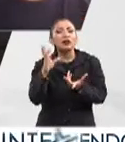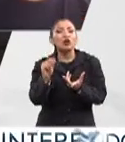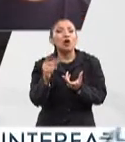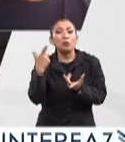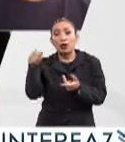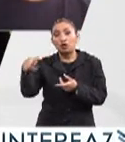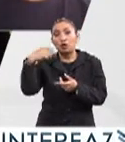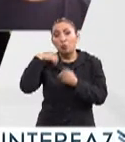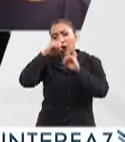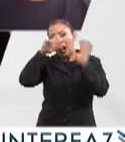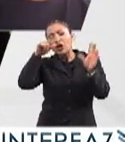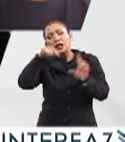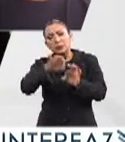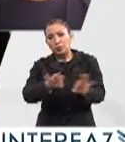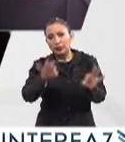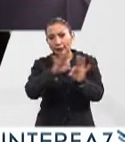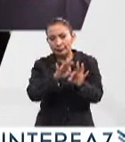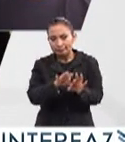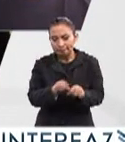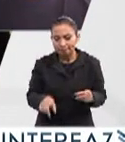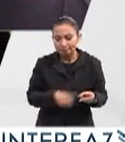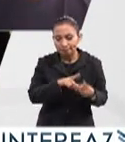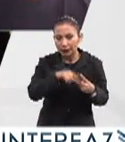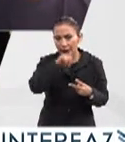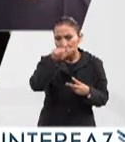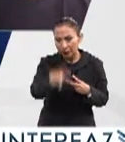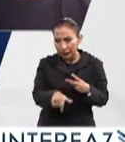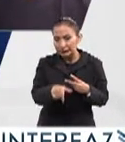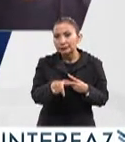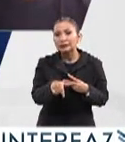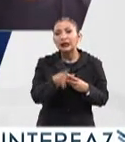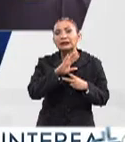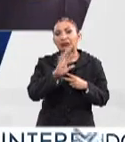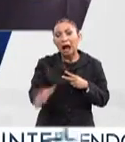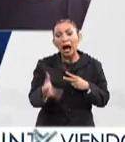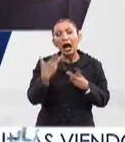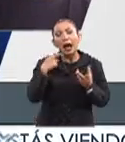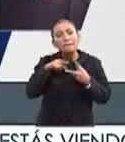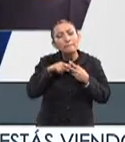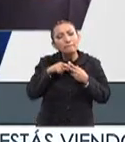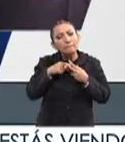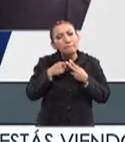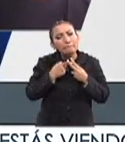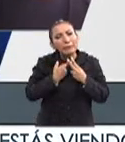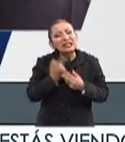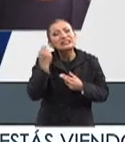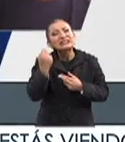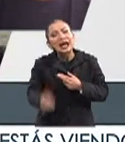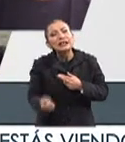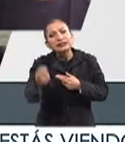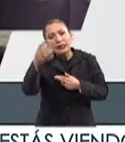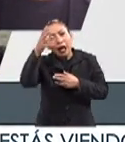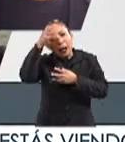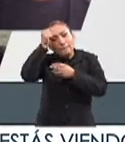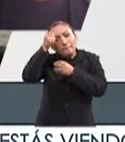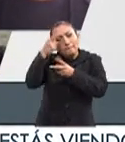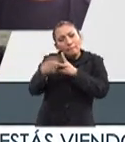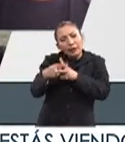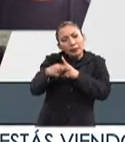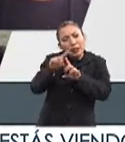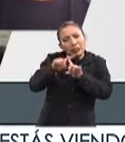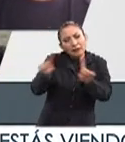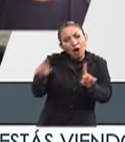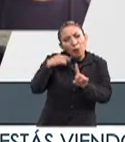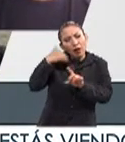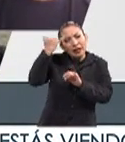que lo tengan ellos muy claro, que son muy importantes. Luego a partir de ahí ya le entrarán a lo que es la abstracción matemática de otra